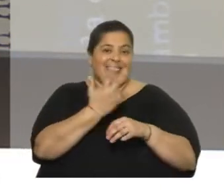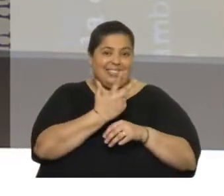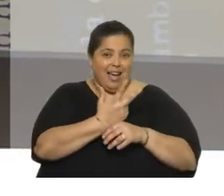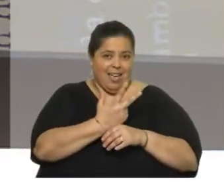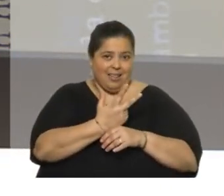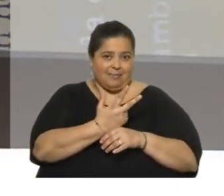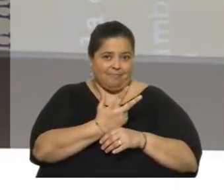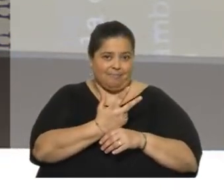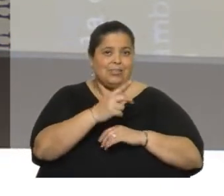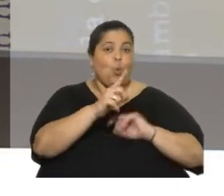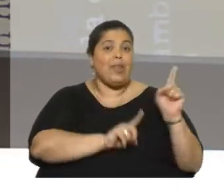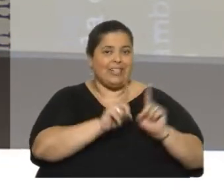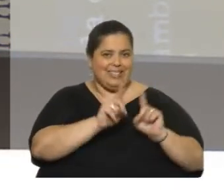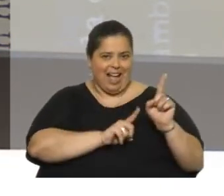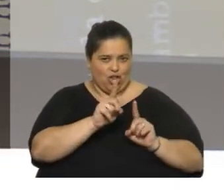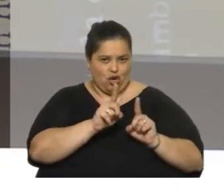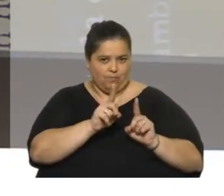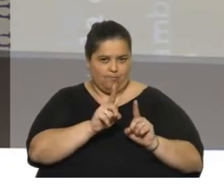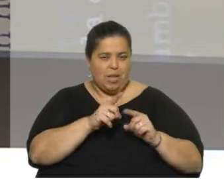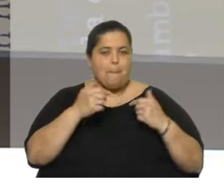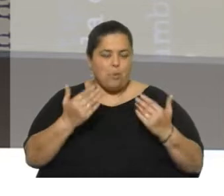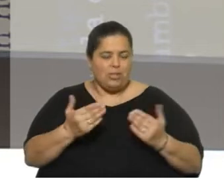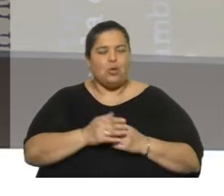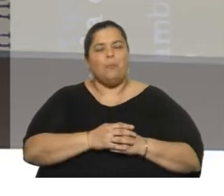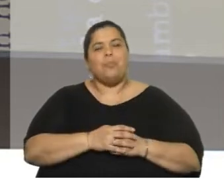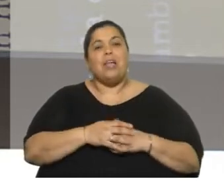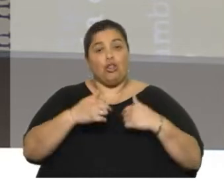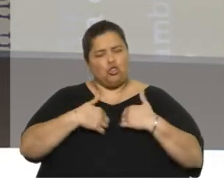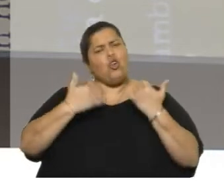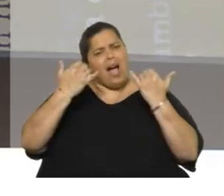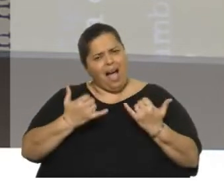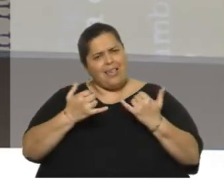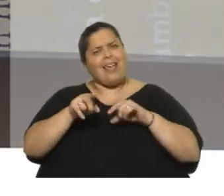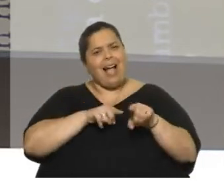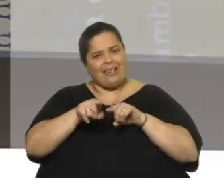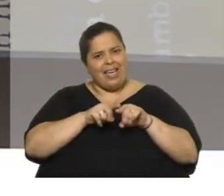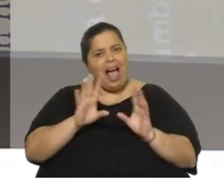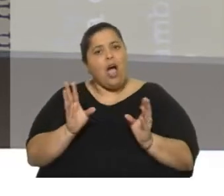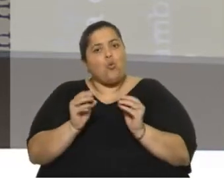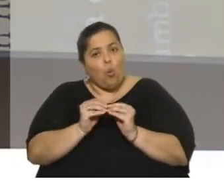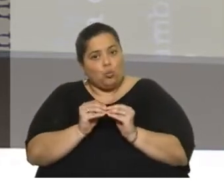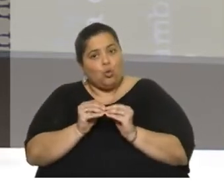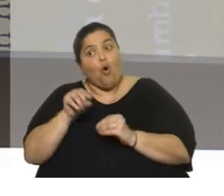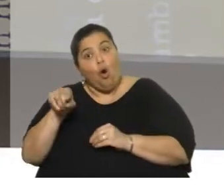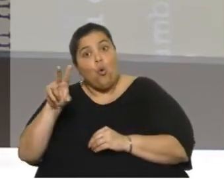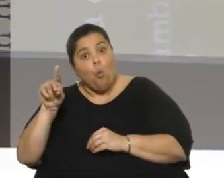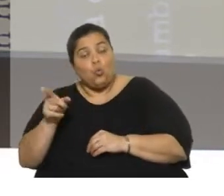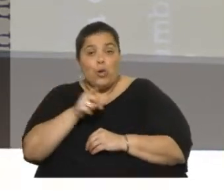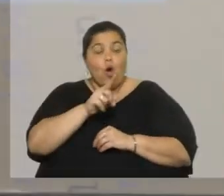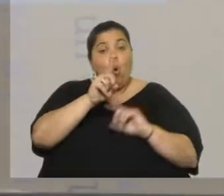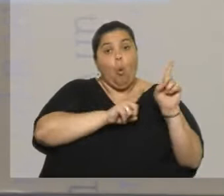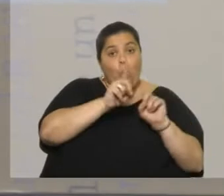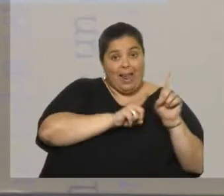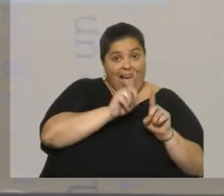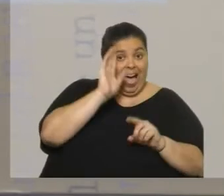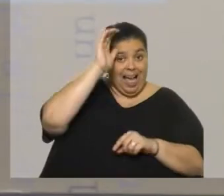de educación universitaria, ¿verdad? Entonces, más allá de que tenemos carreras en conjunto con UTU y con UDELAR. Y que hay coordinación. Porque formamos